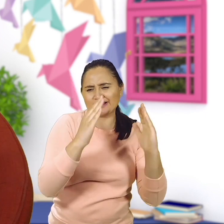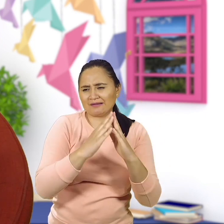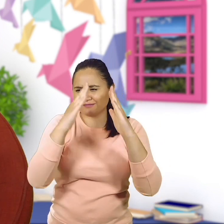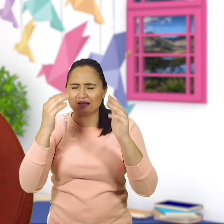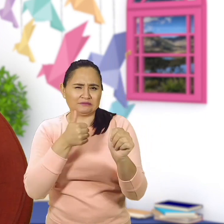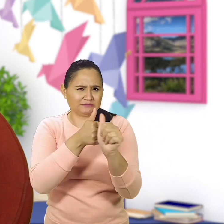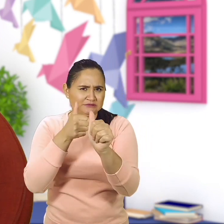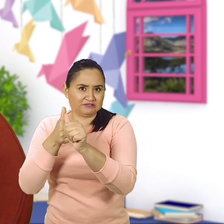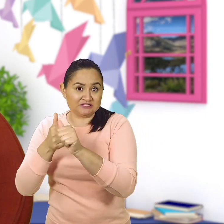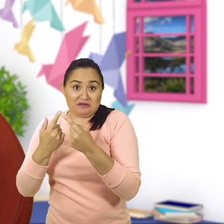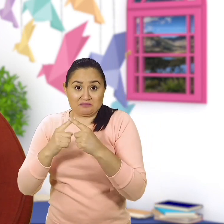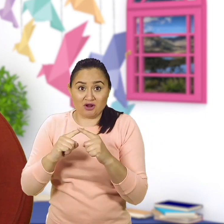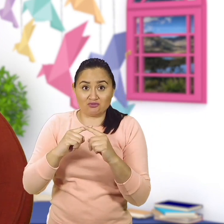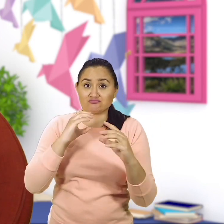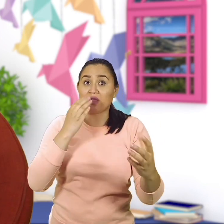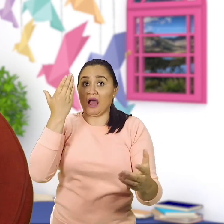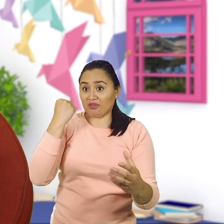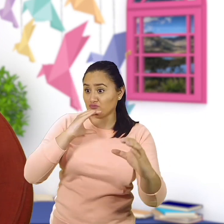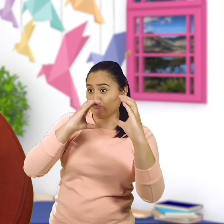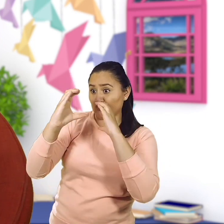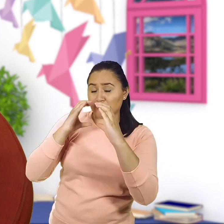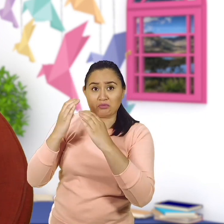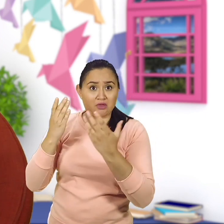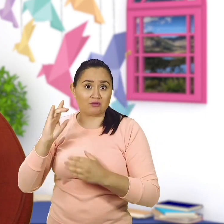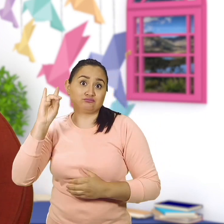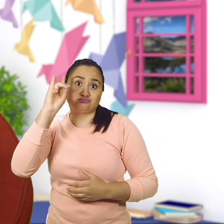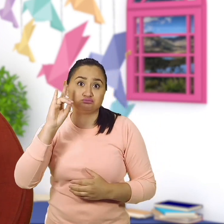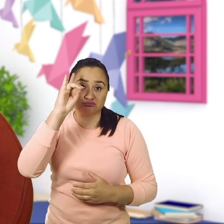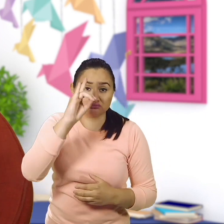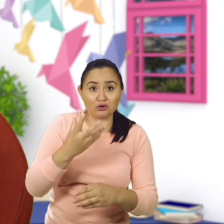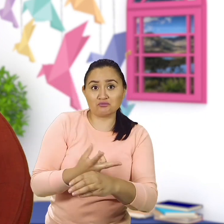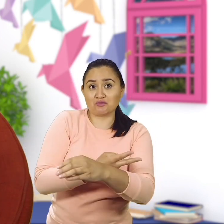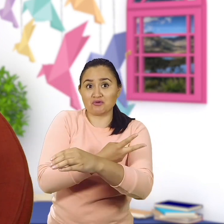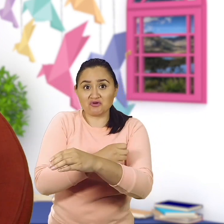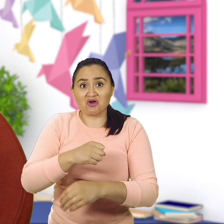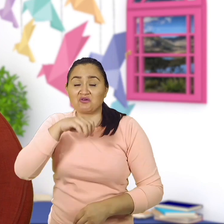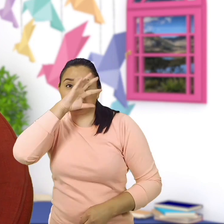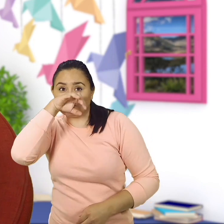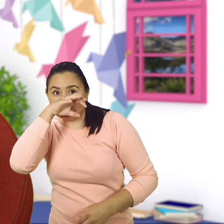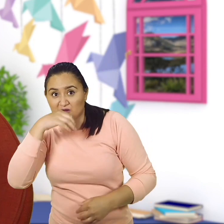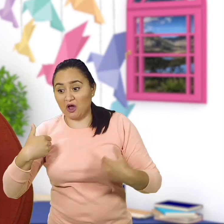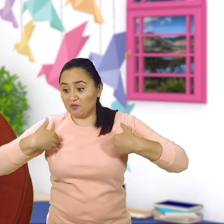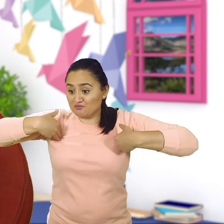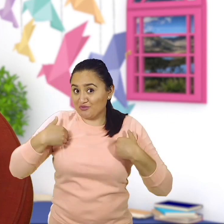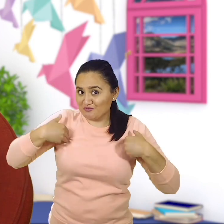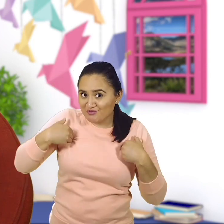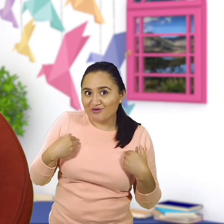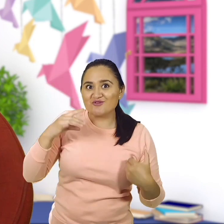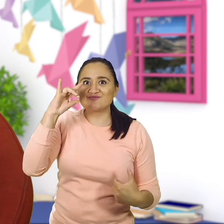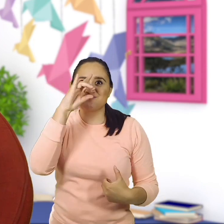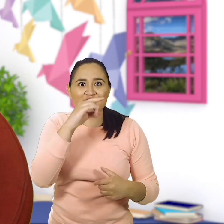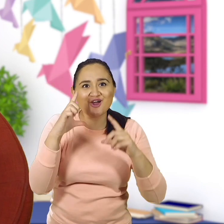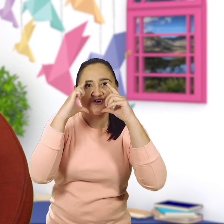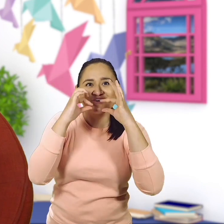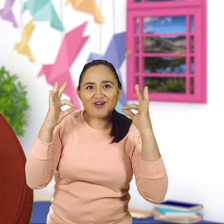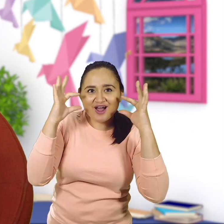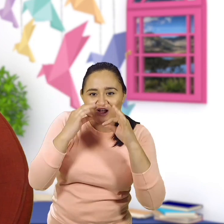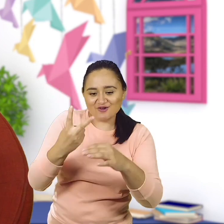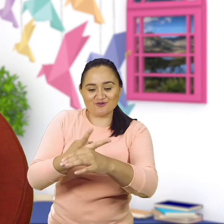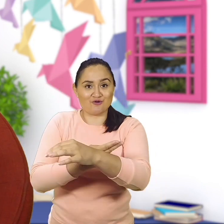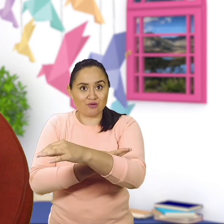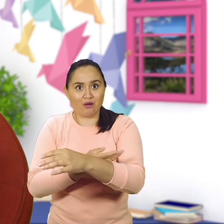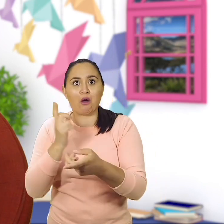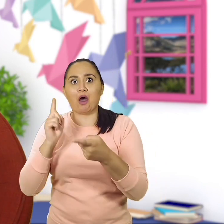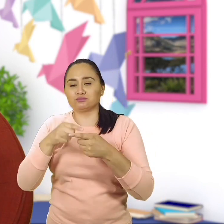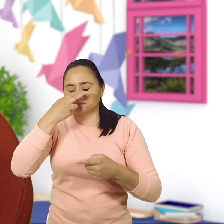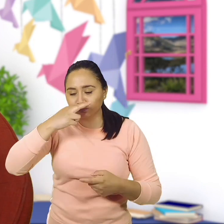cerca de su casa, pero con los que nunca había hablado. Llamas, vacas, chanchos, gallinas, perros,